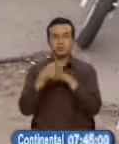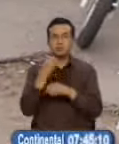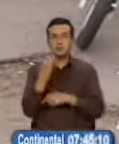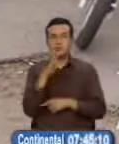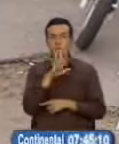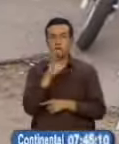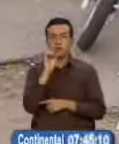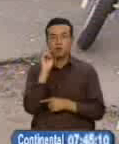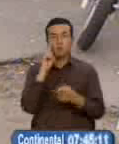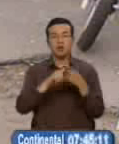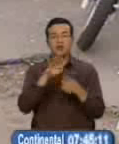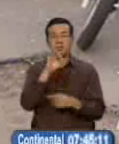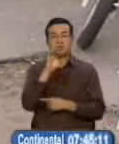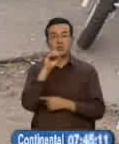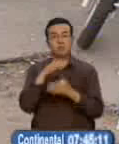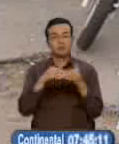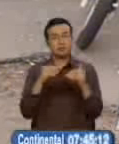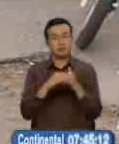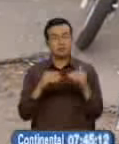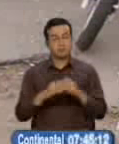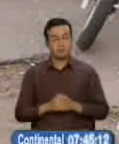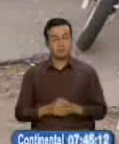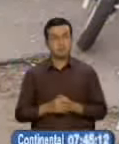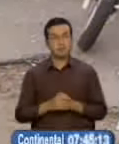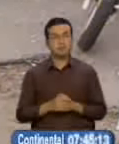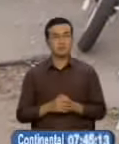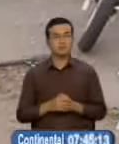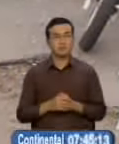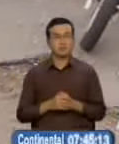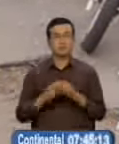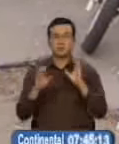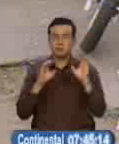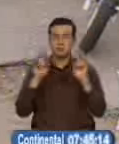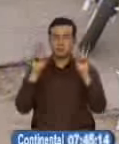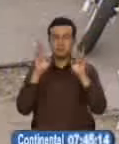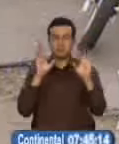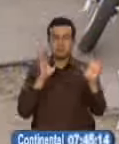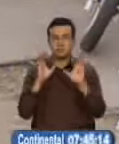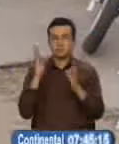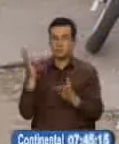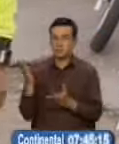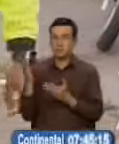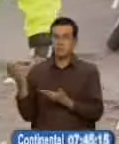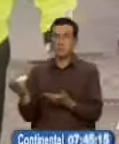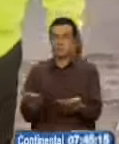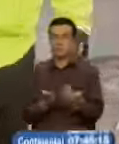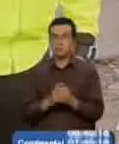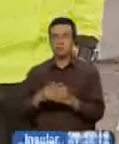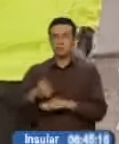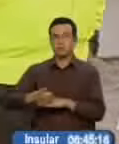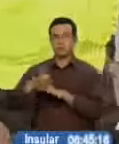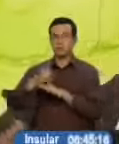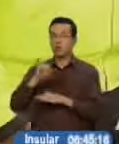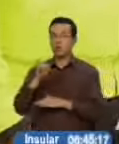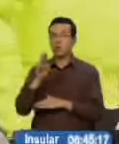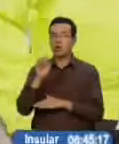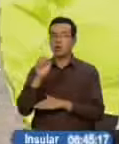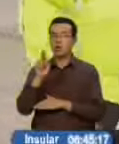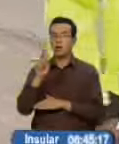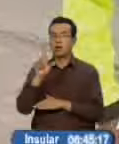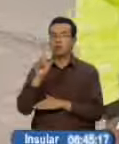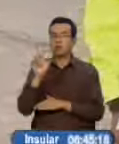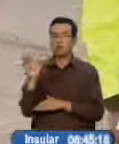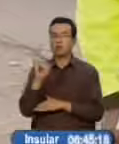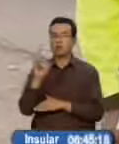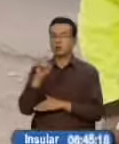de entre $50 y $90. Pero para poder conversar acerca de este y otros temas, lo hemos invitado al coronel Juan Carlos Isa, que